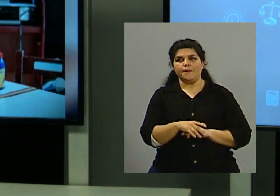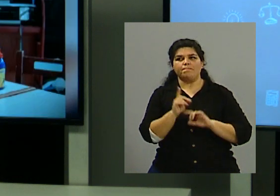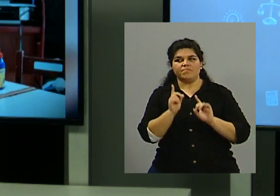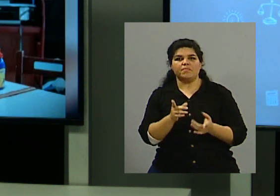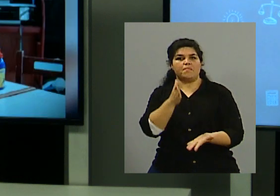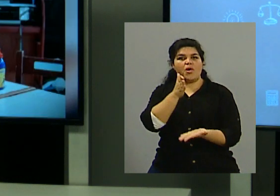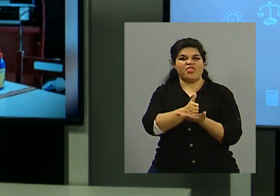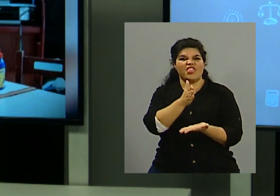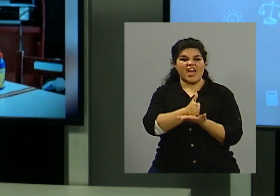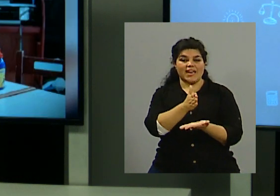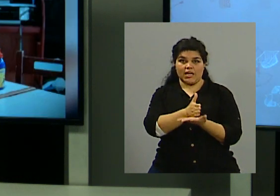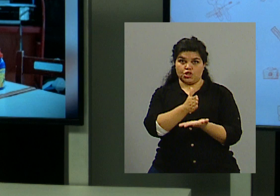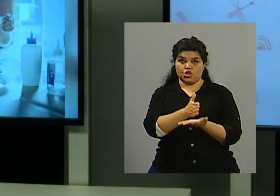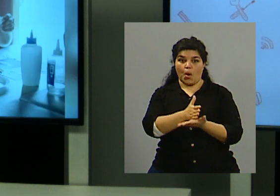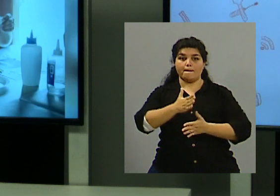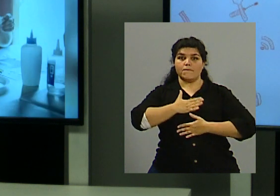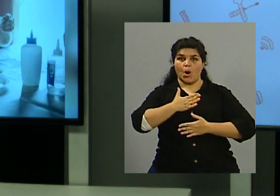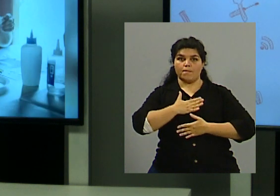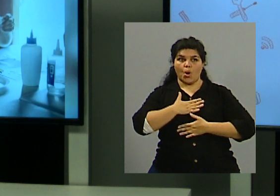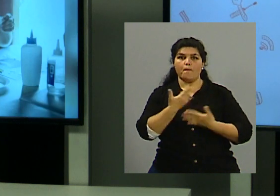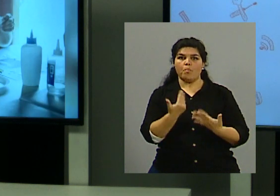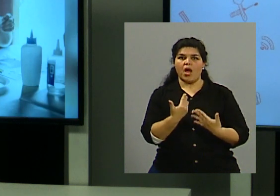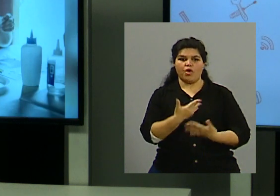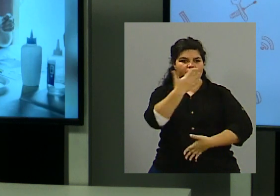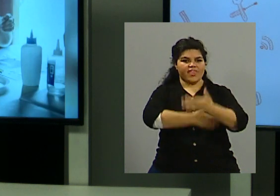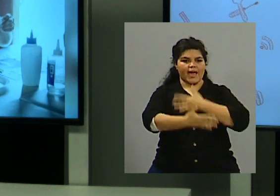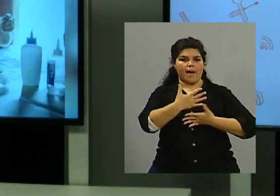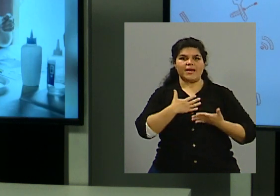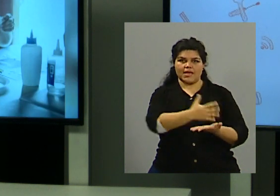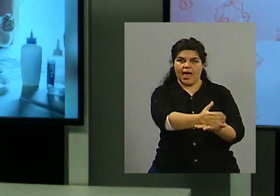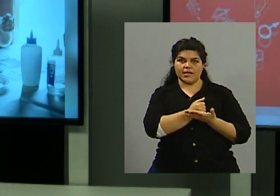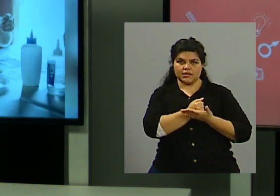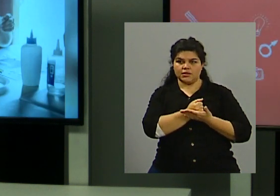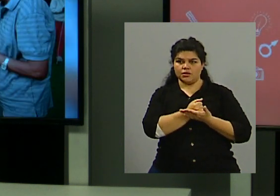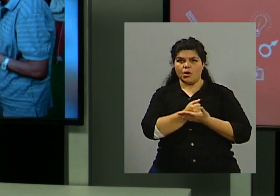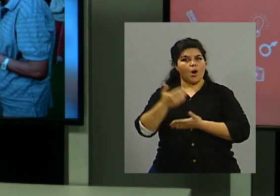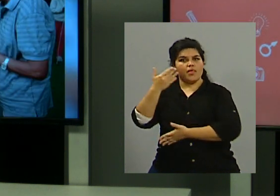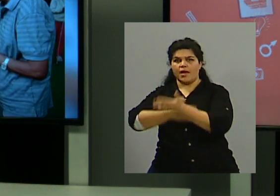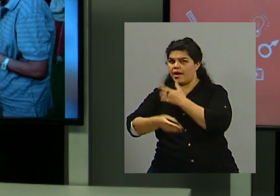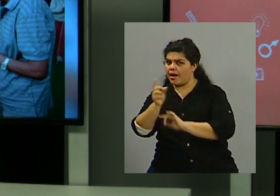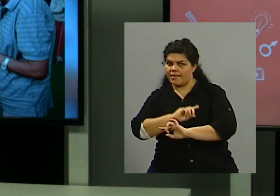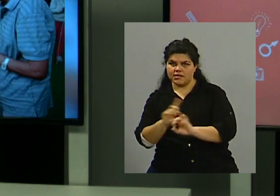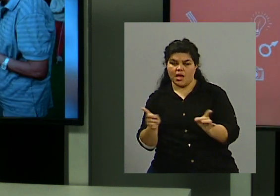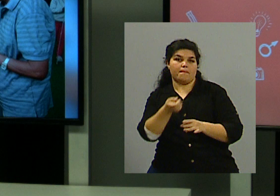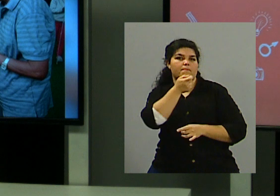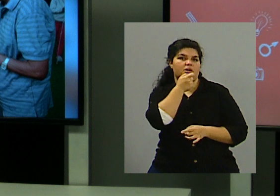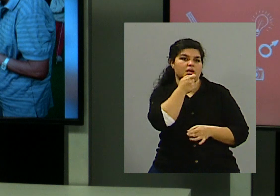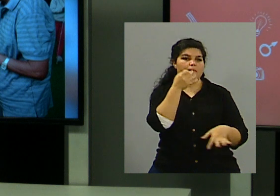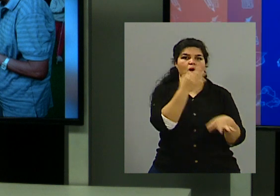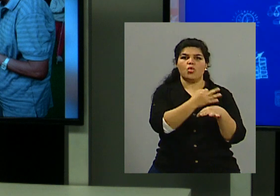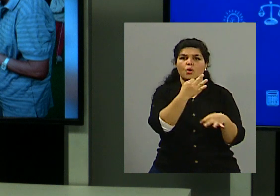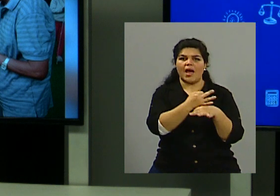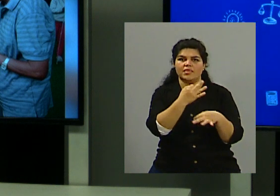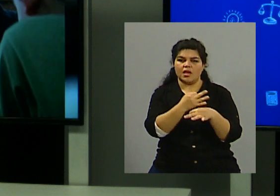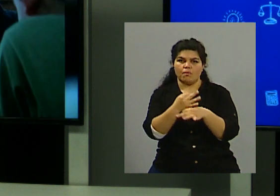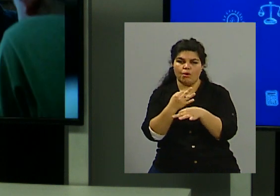a declararme como persona con discapacidad o no Mm. cuando yo ingreso, me inscribo en un ámbito educativo determinado. Por